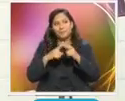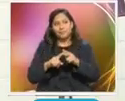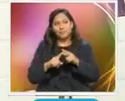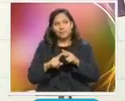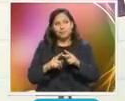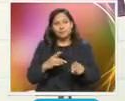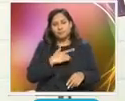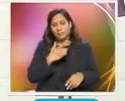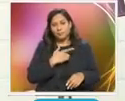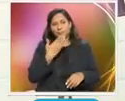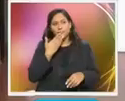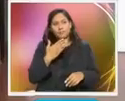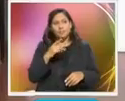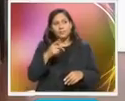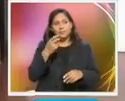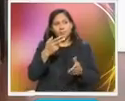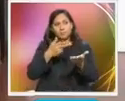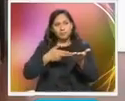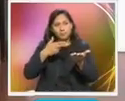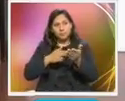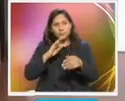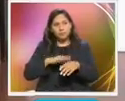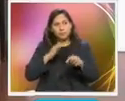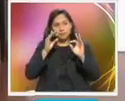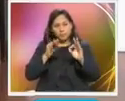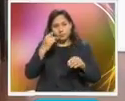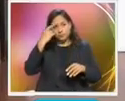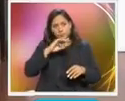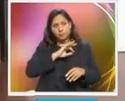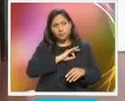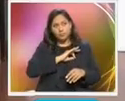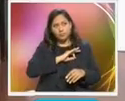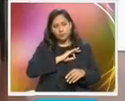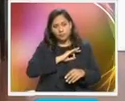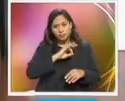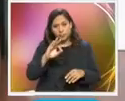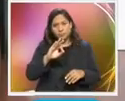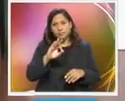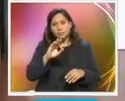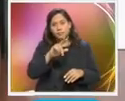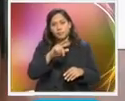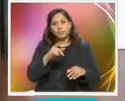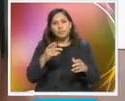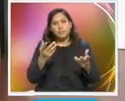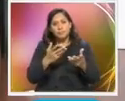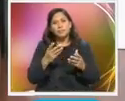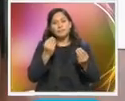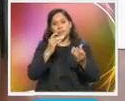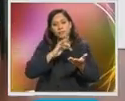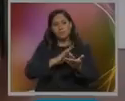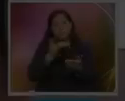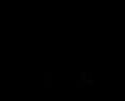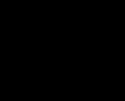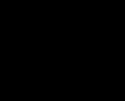comienza a sentir, pues. Pues es la herramienta por excelencia para poder desarrollarnos en los distintos ámbitos que nos competen. Muchísimas gracias. Muchas gracias, Juan.